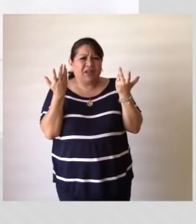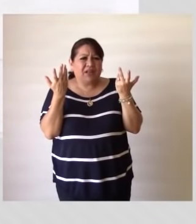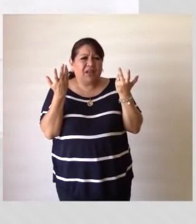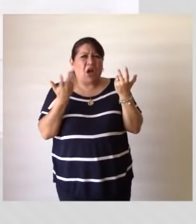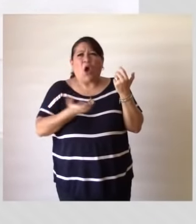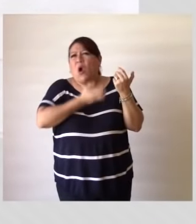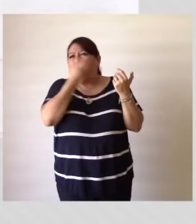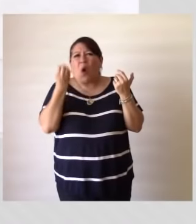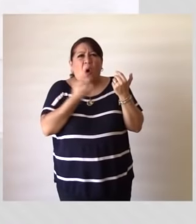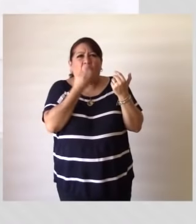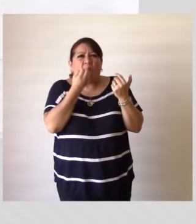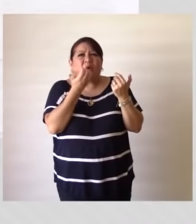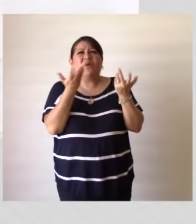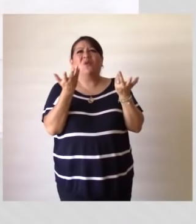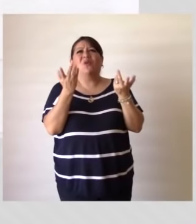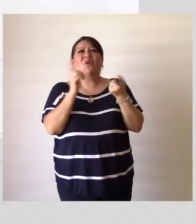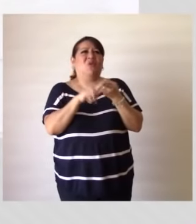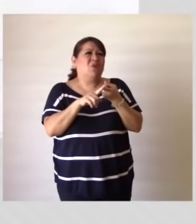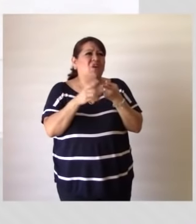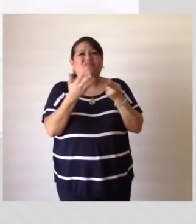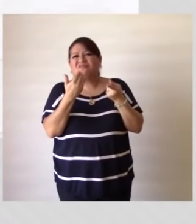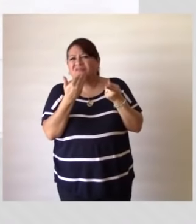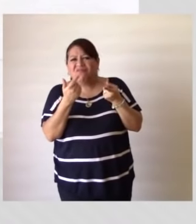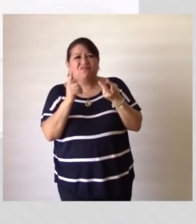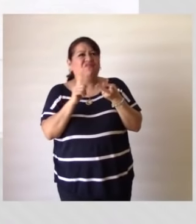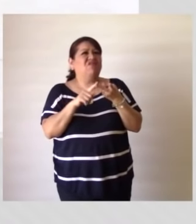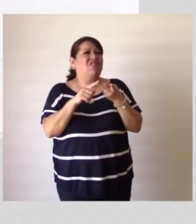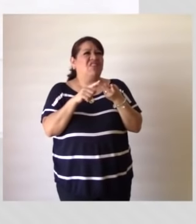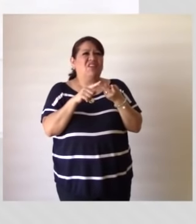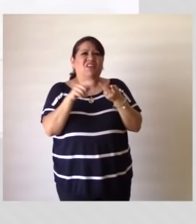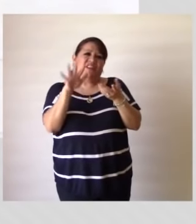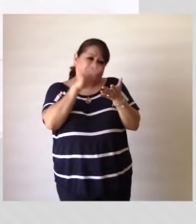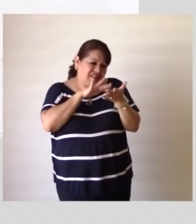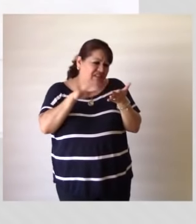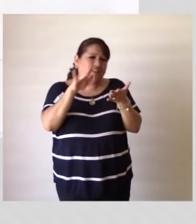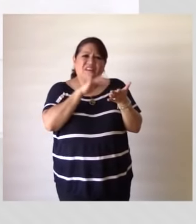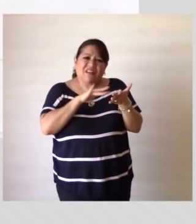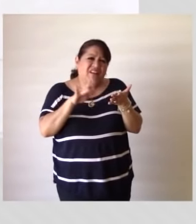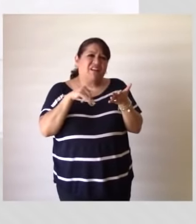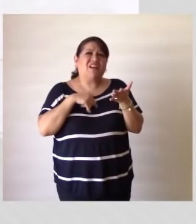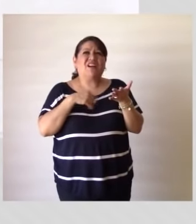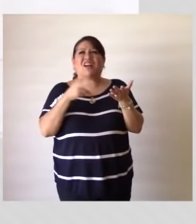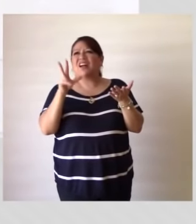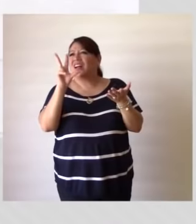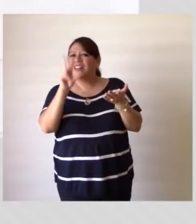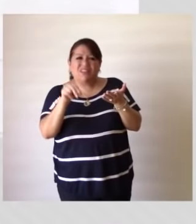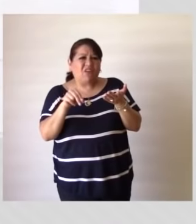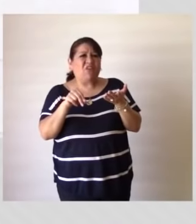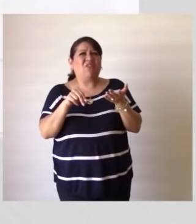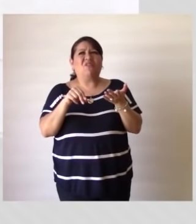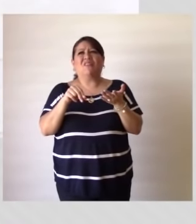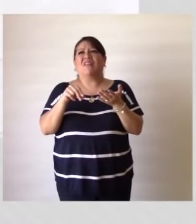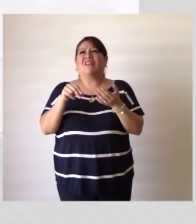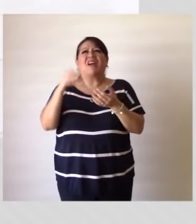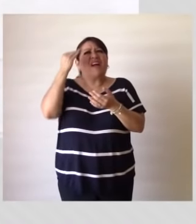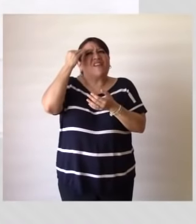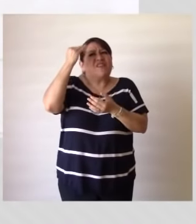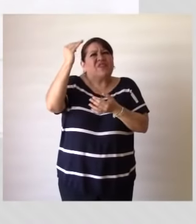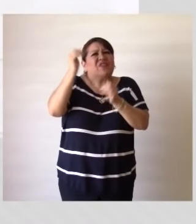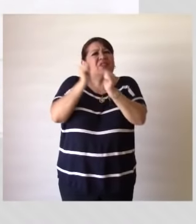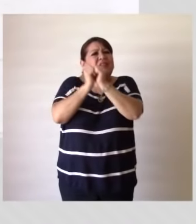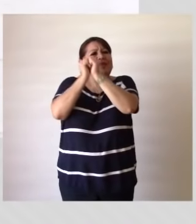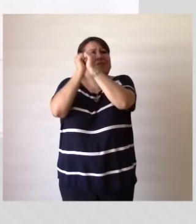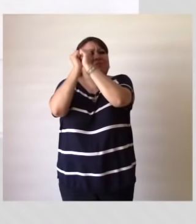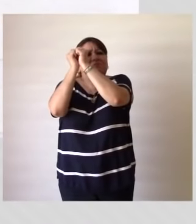palabra al no tener momentos devocionales con nuestro padre a no tener esos tiempos de